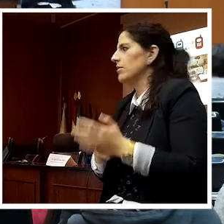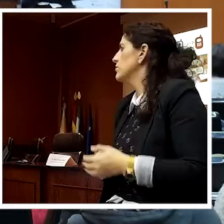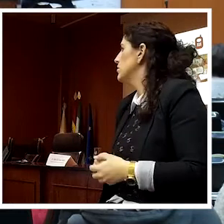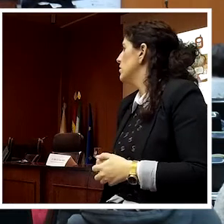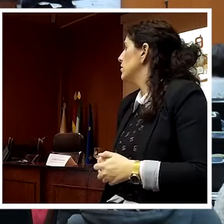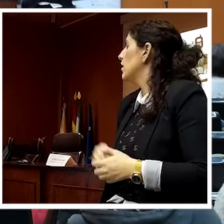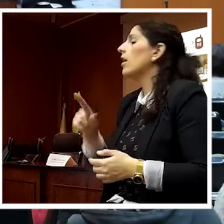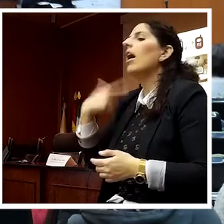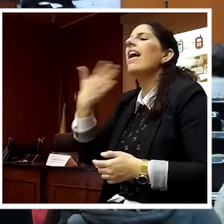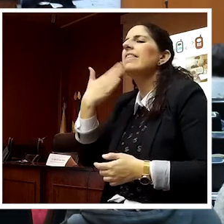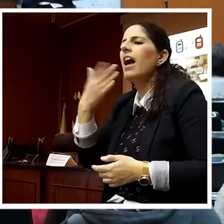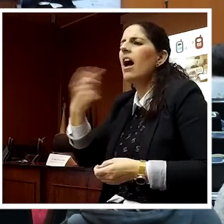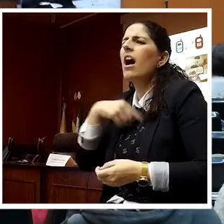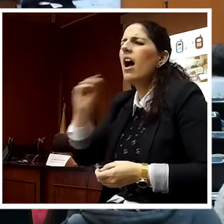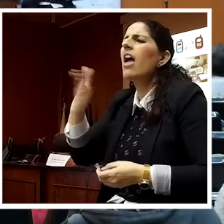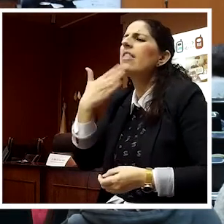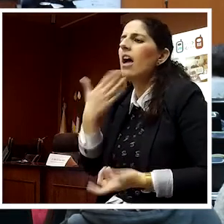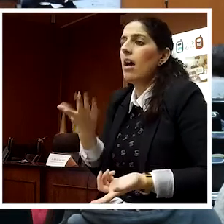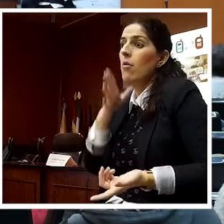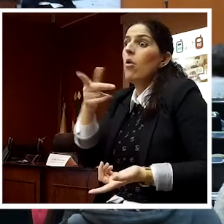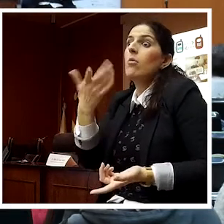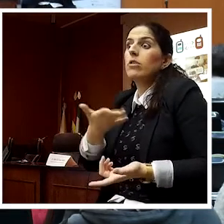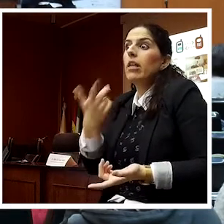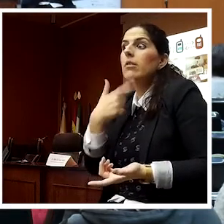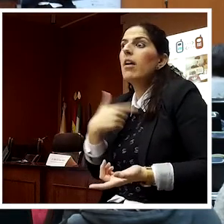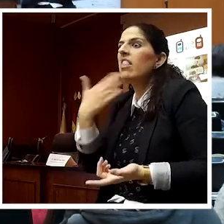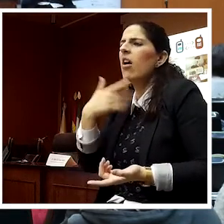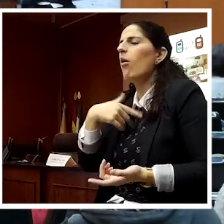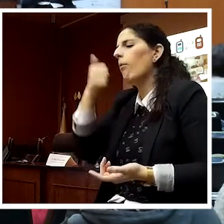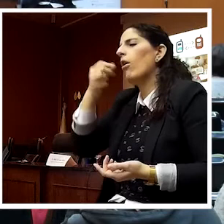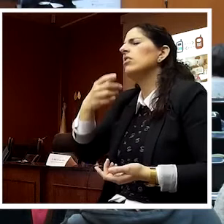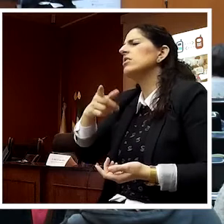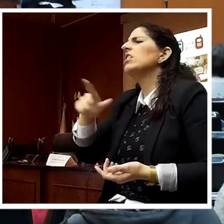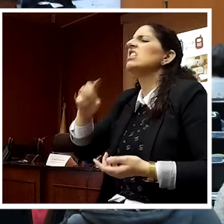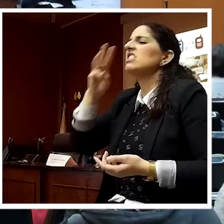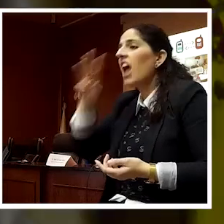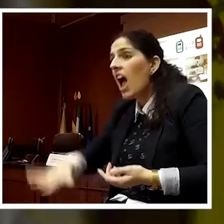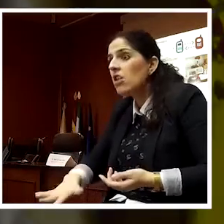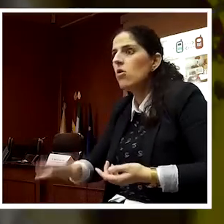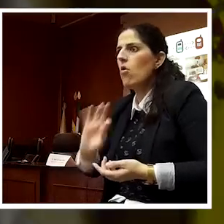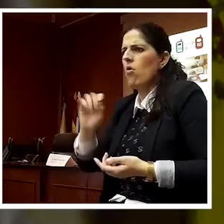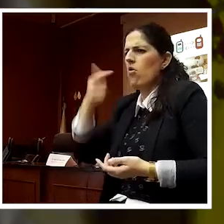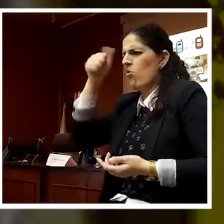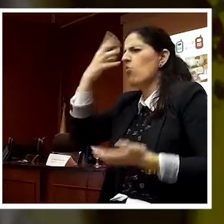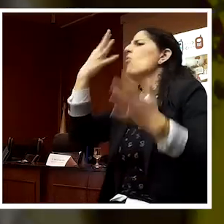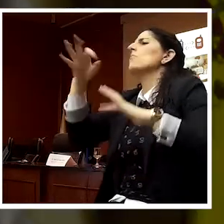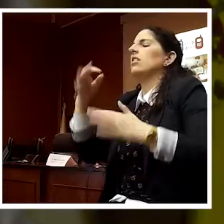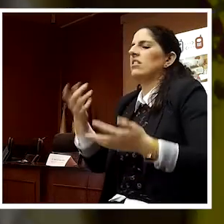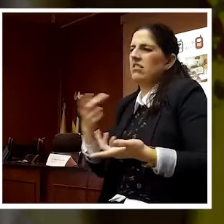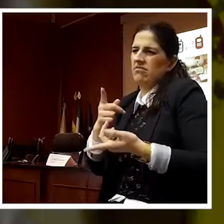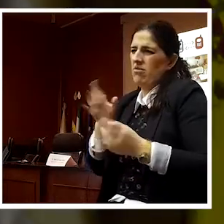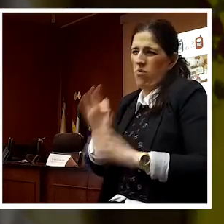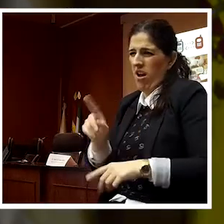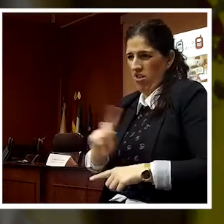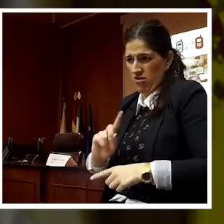posible. La edad es muy importante, no es lo mismo ir a una urgencia de un niño de 3 años que una persona de 95 años, no es lo